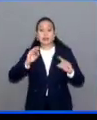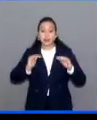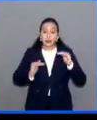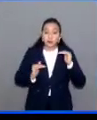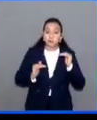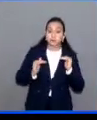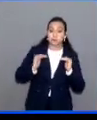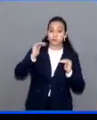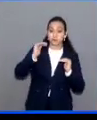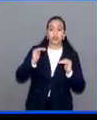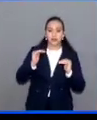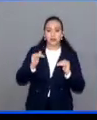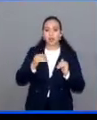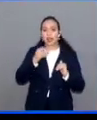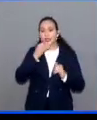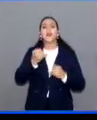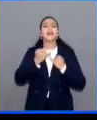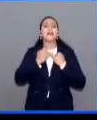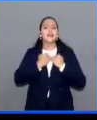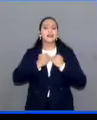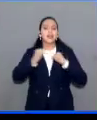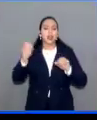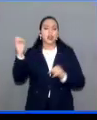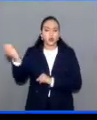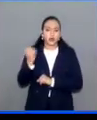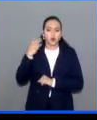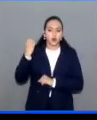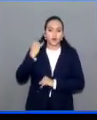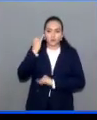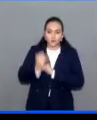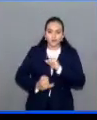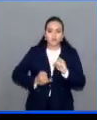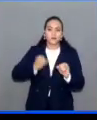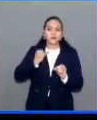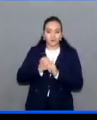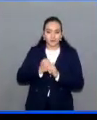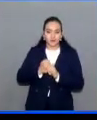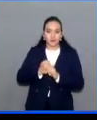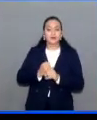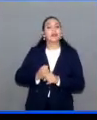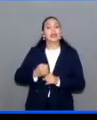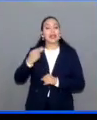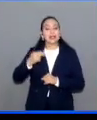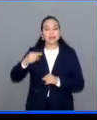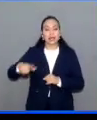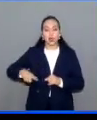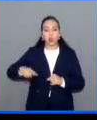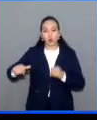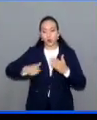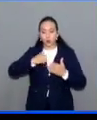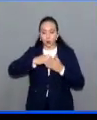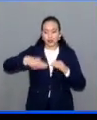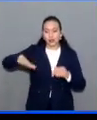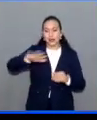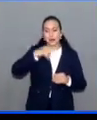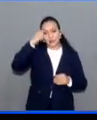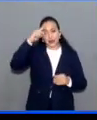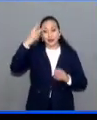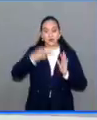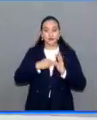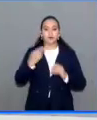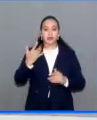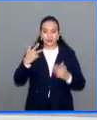durante la inauguración de la Conferencia Internacional Gobernanza Metropolitana hacia 2050 en la UNAM.